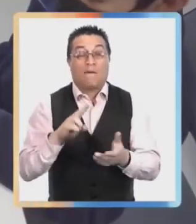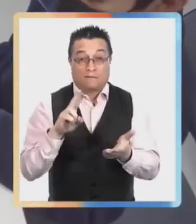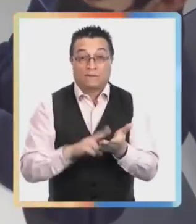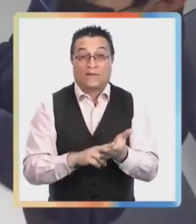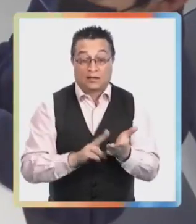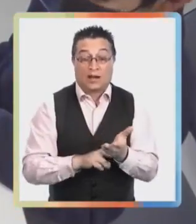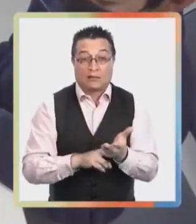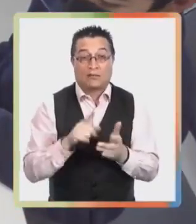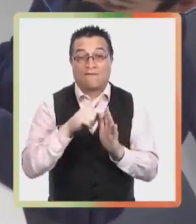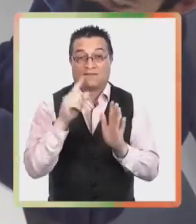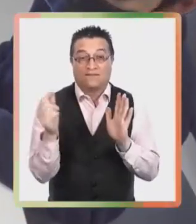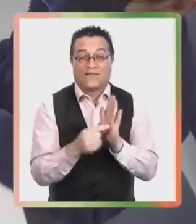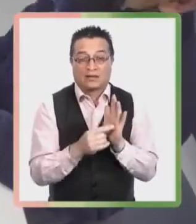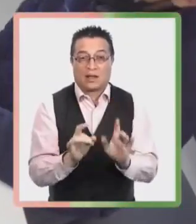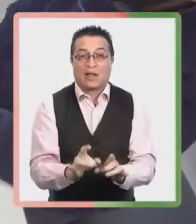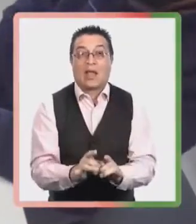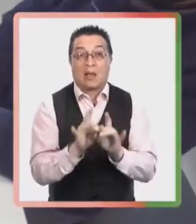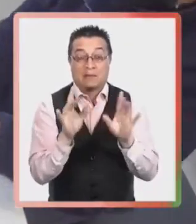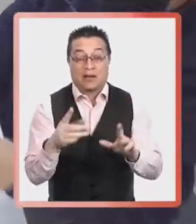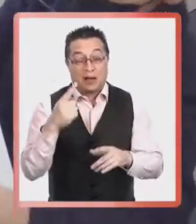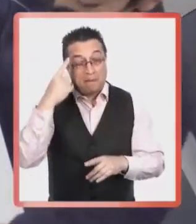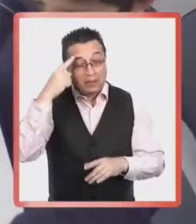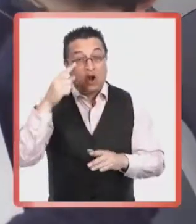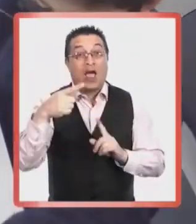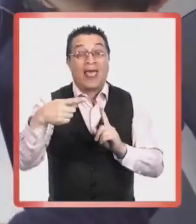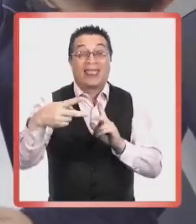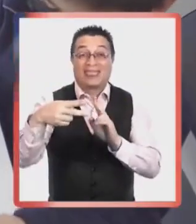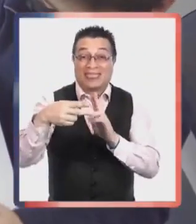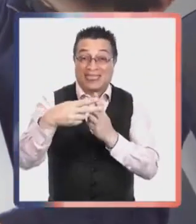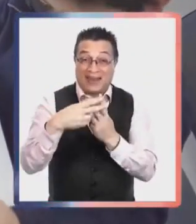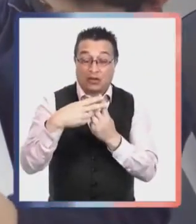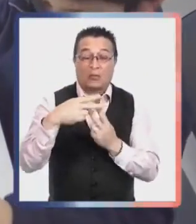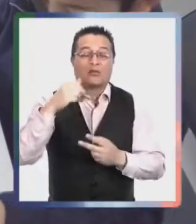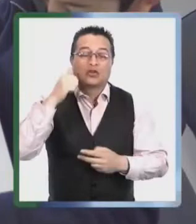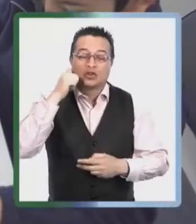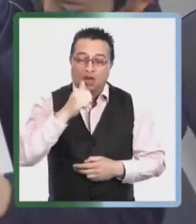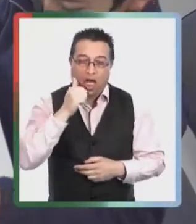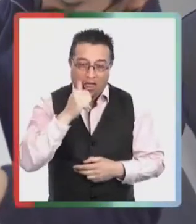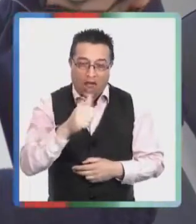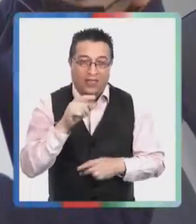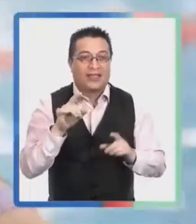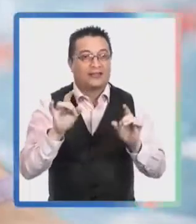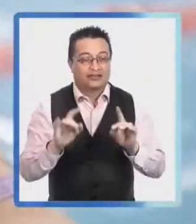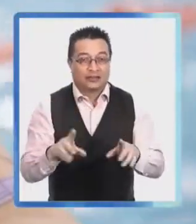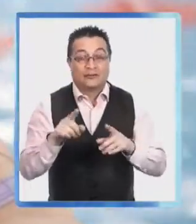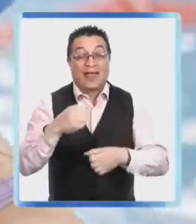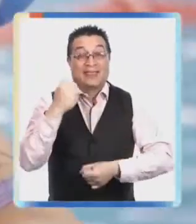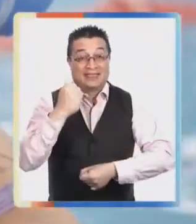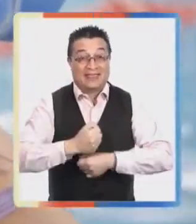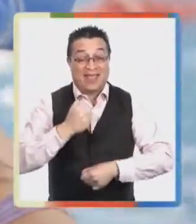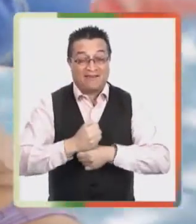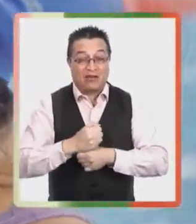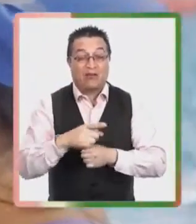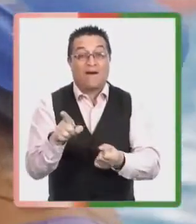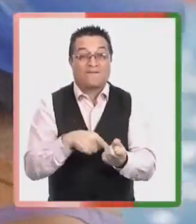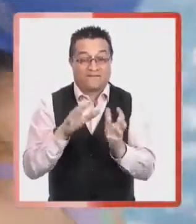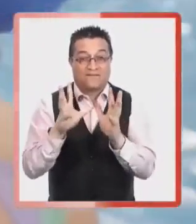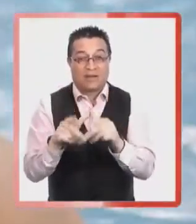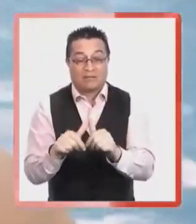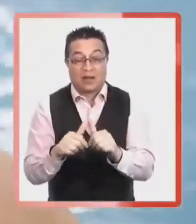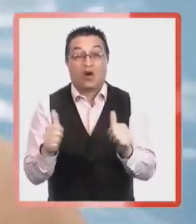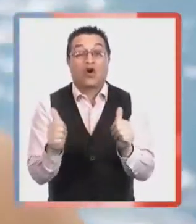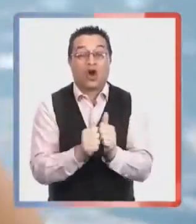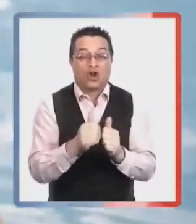es cierto es en una fecha específica pero en la teletón es todos los días por eso nuestro eslogan porque el trabajo de las